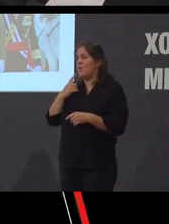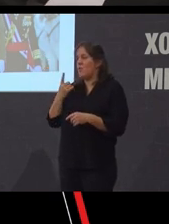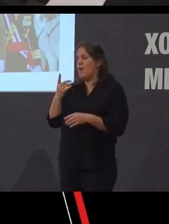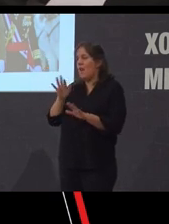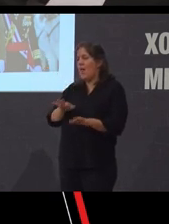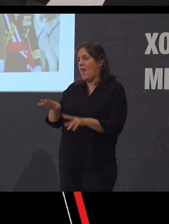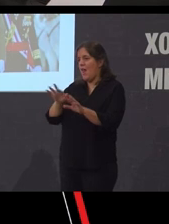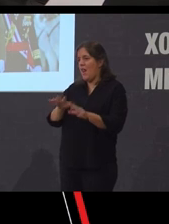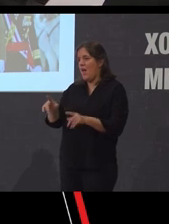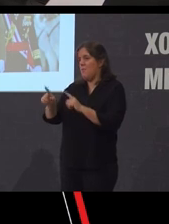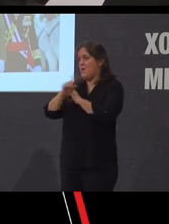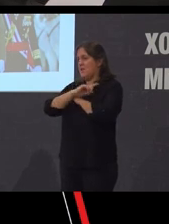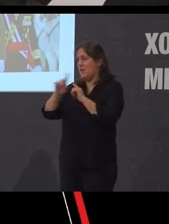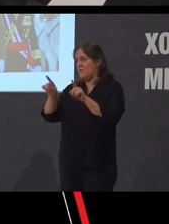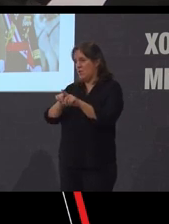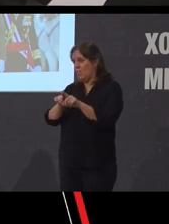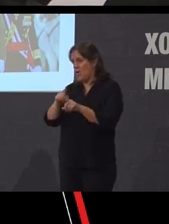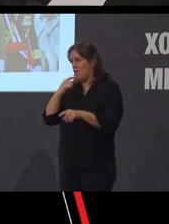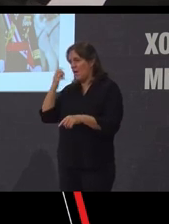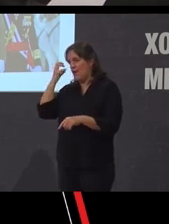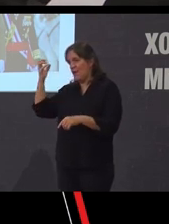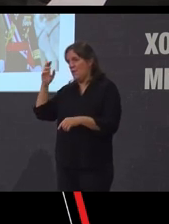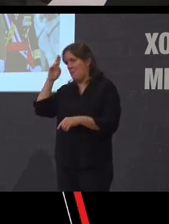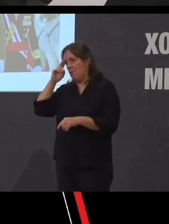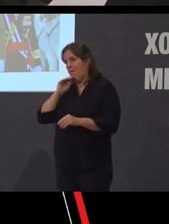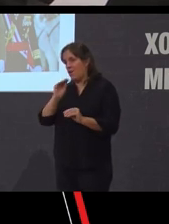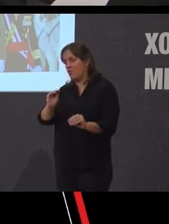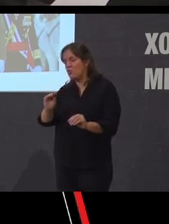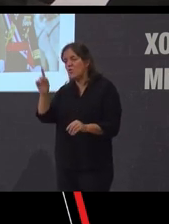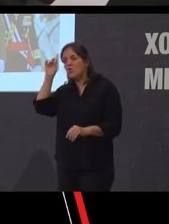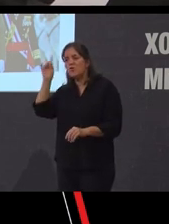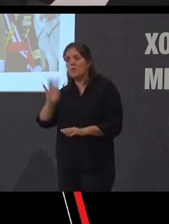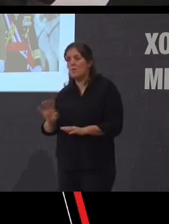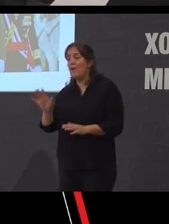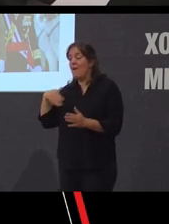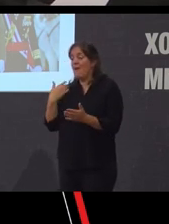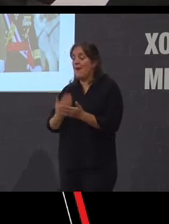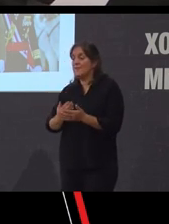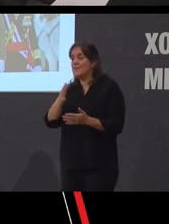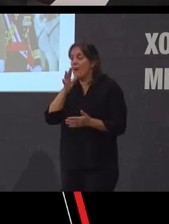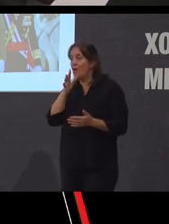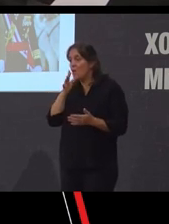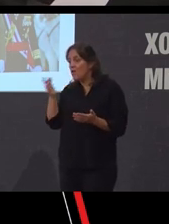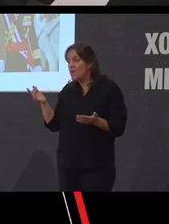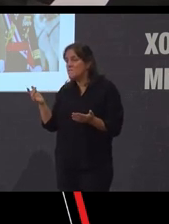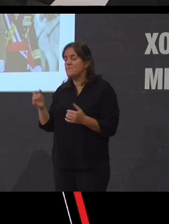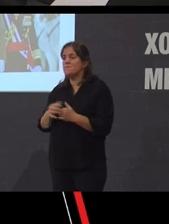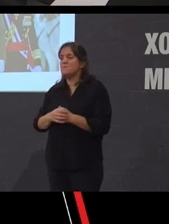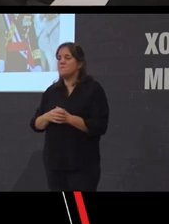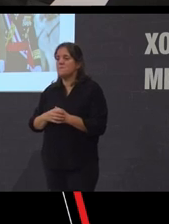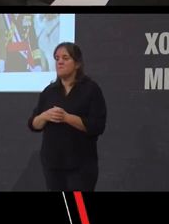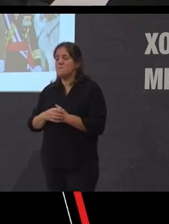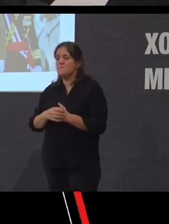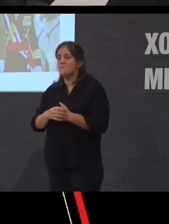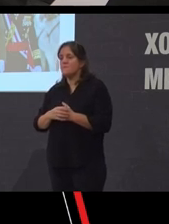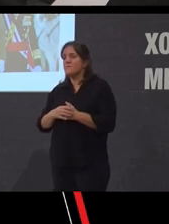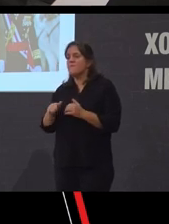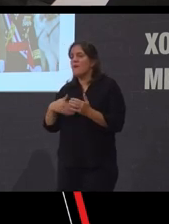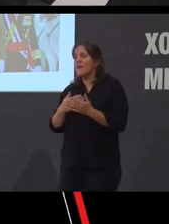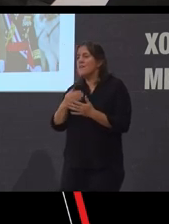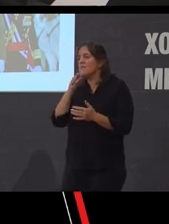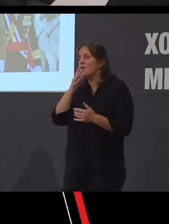dora a píldora como Juan Carlos ou non. Polo momento, até onde sabemos,